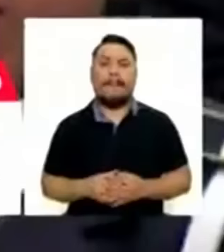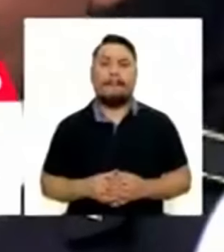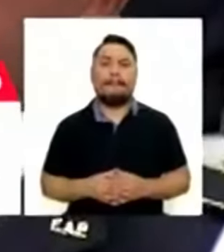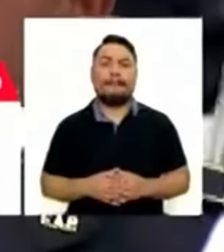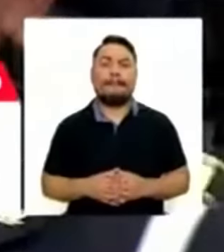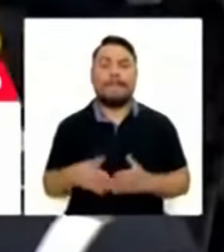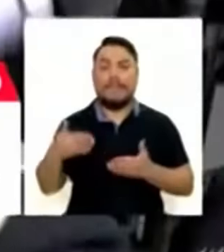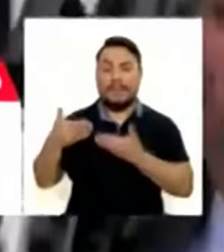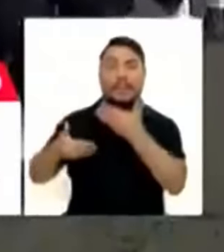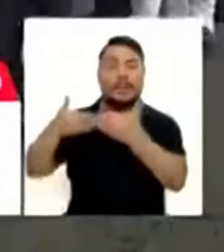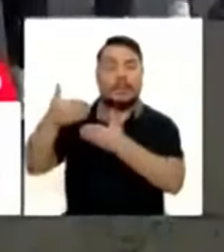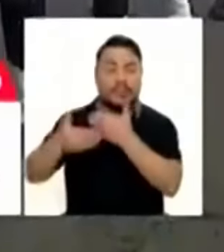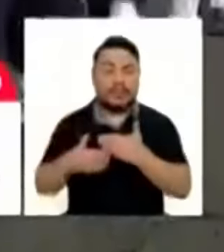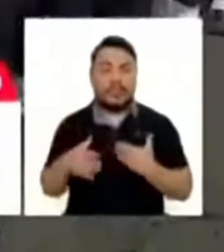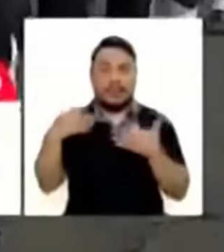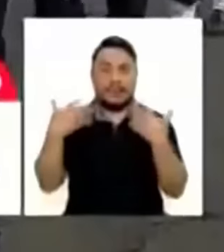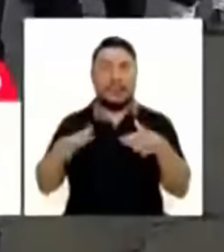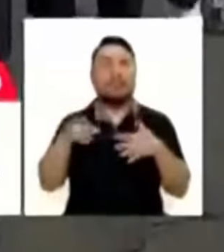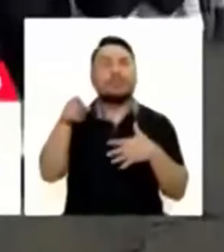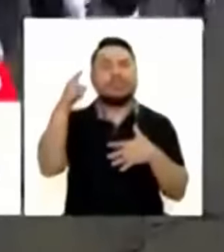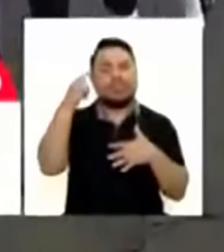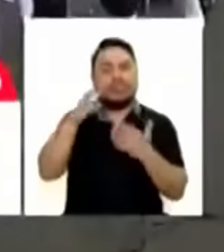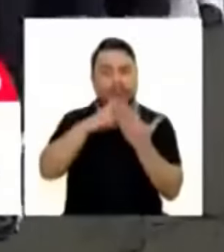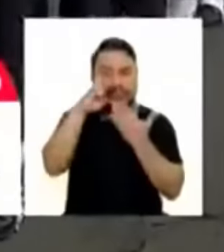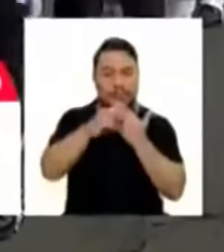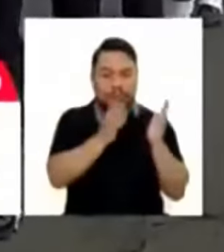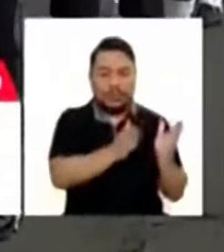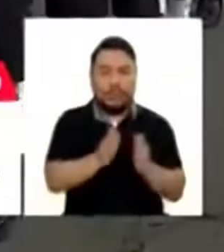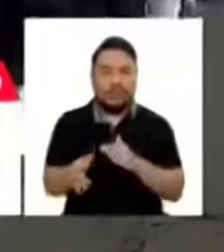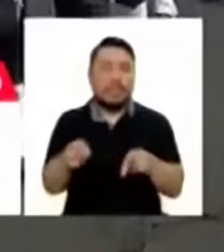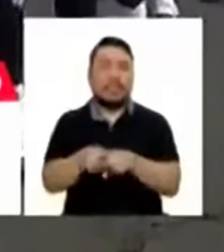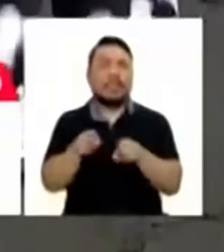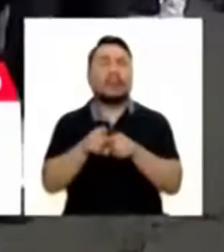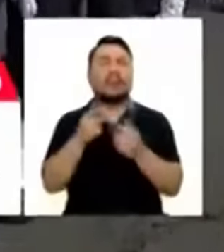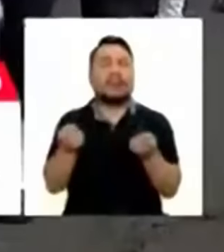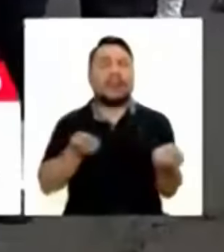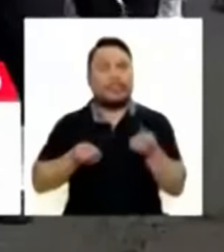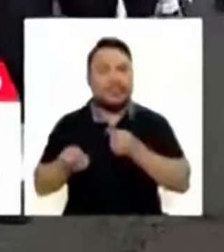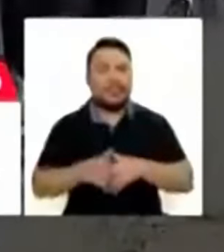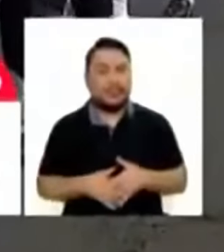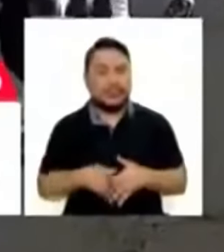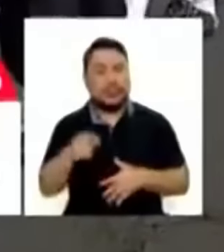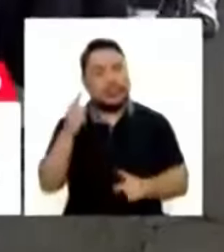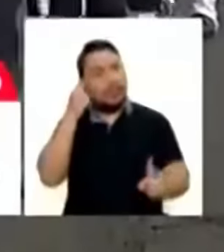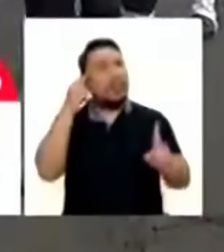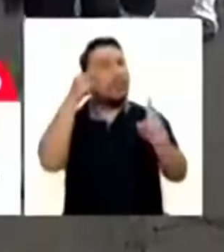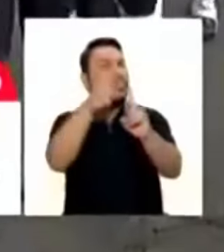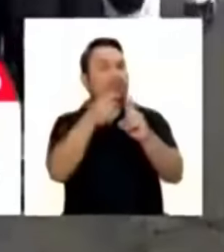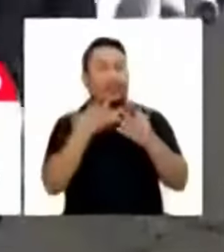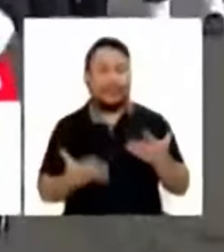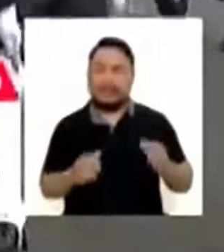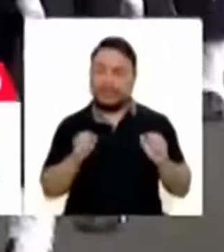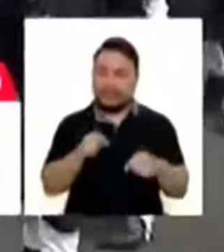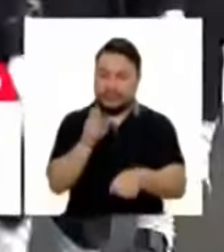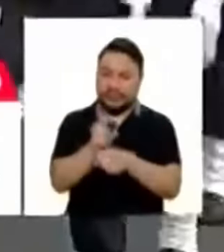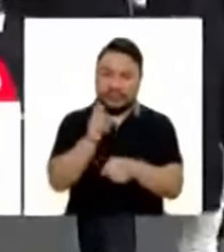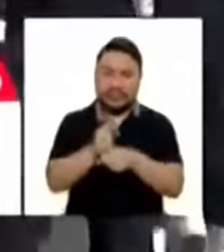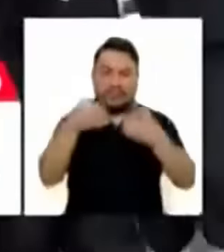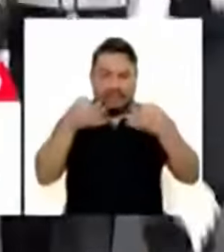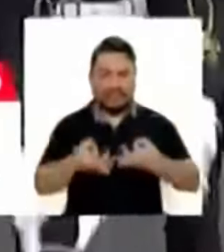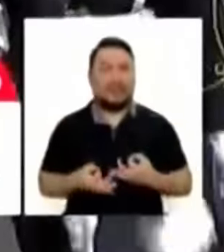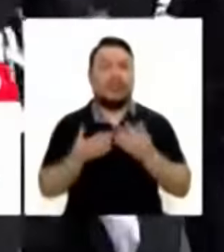El proceso de instrucción está basado en el planeamiento estratégico y administrativo, cuyos objetivos son forjar